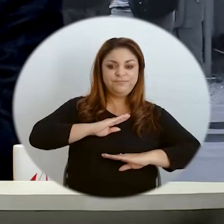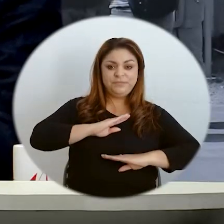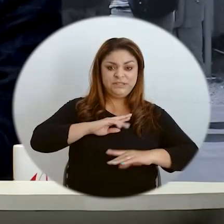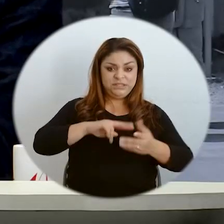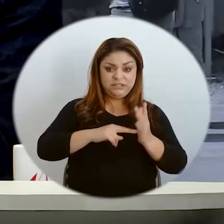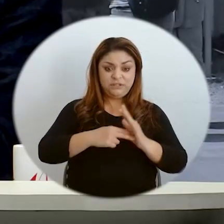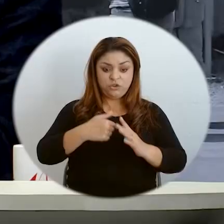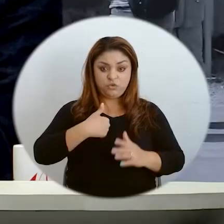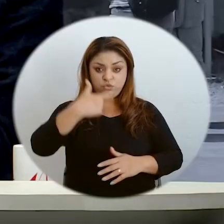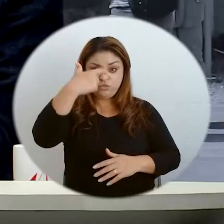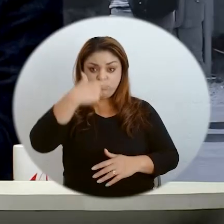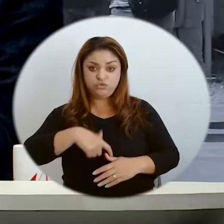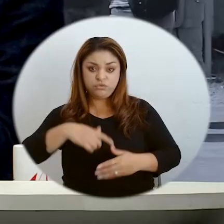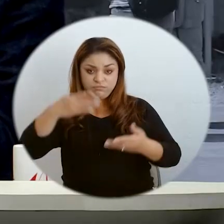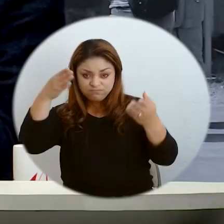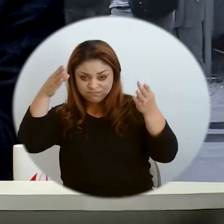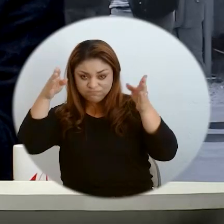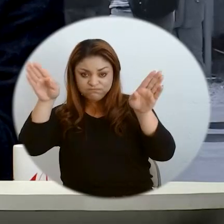necesariamente neoconservador.